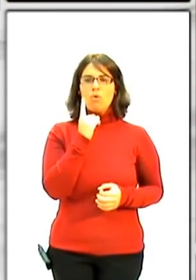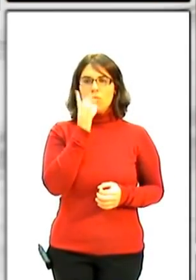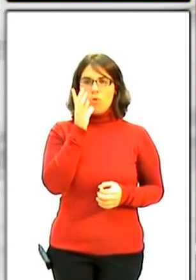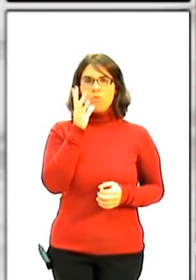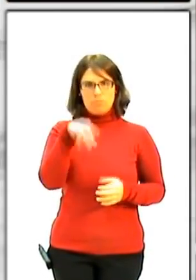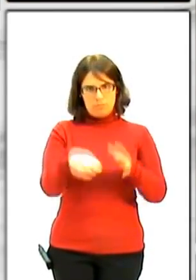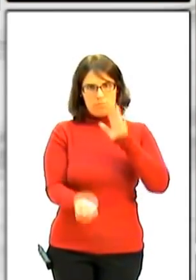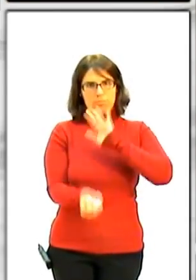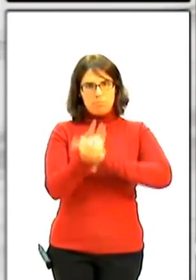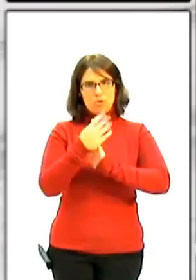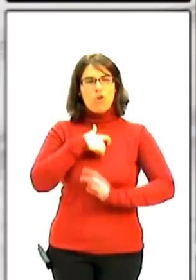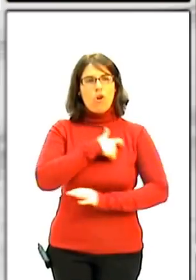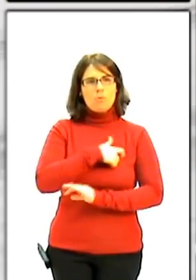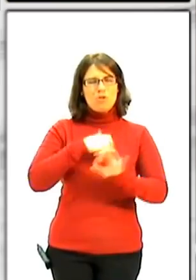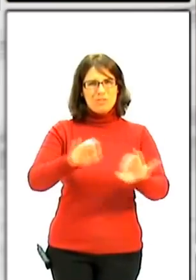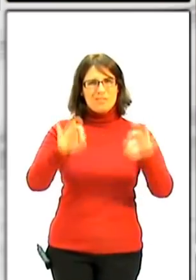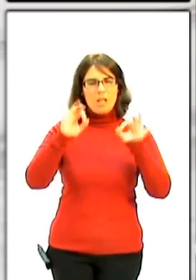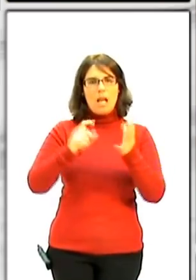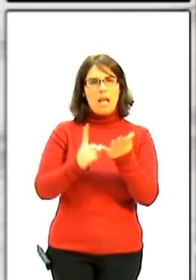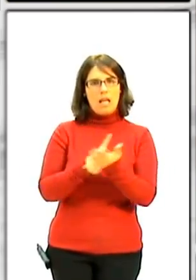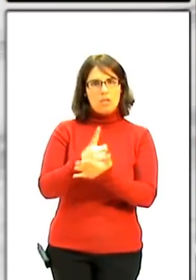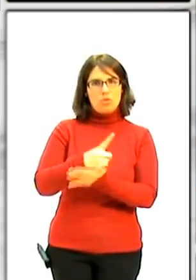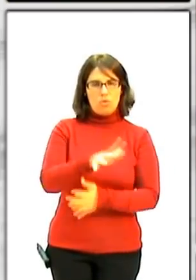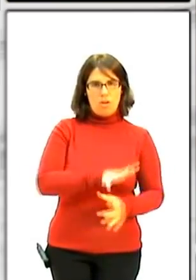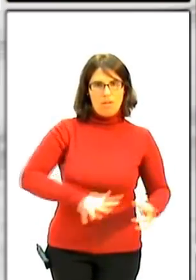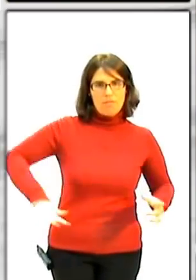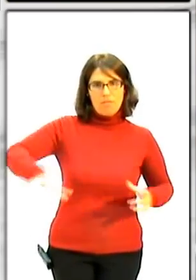de cartografía para